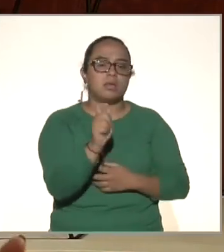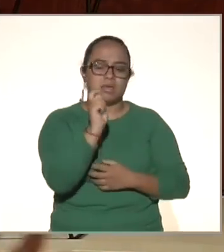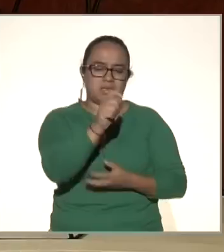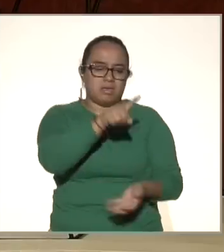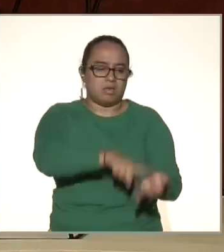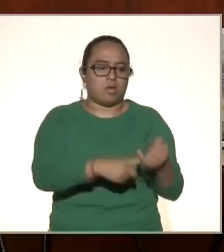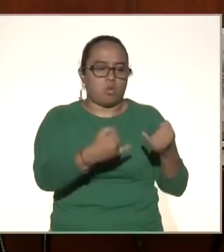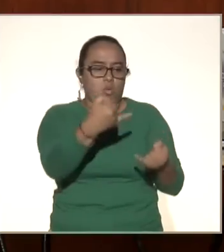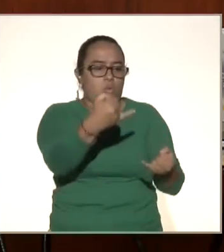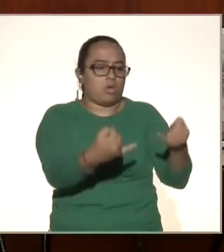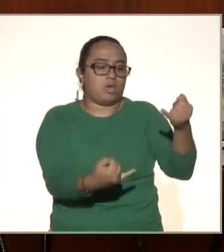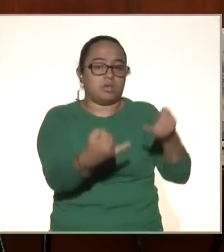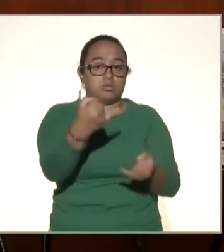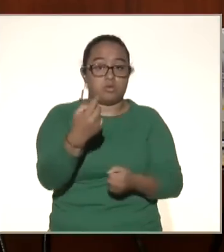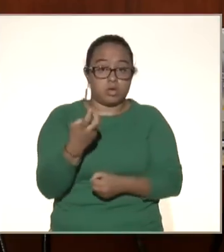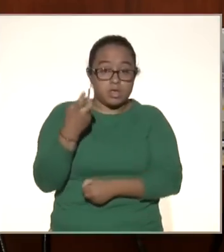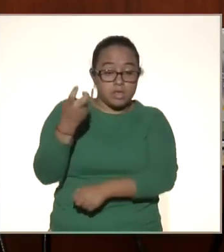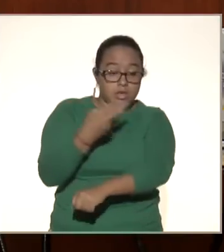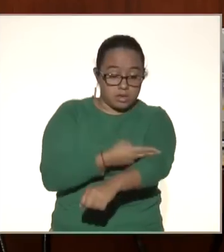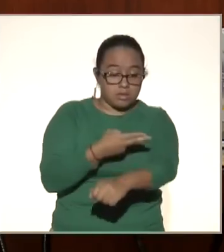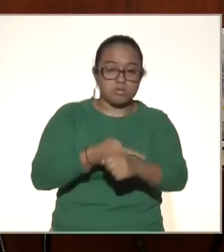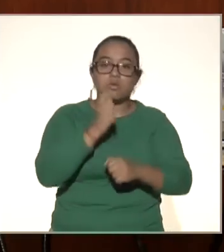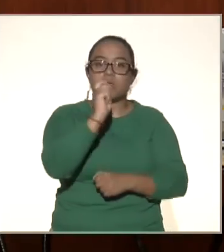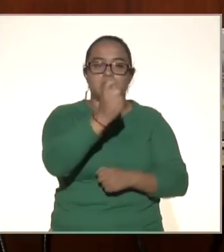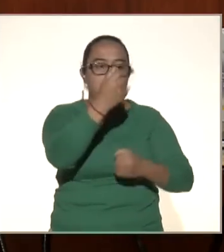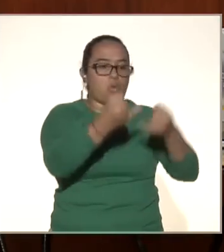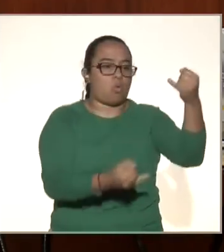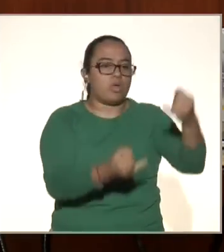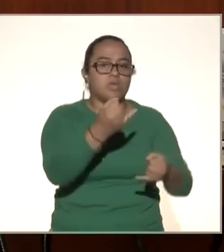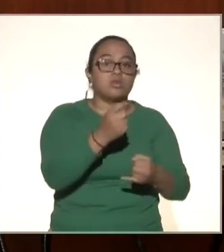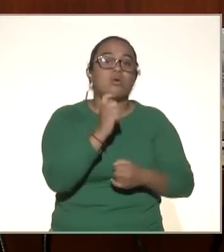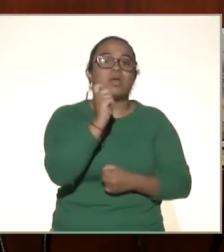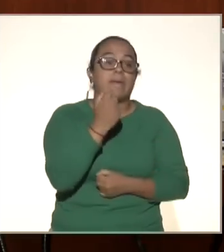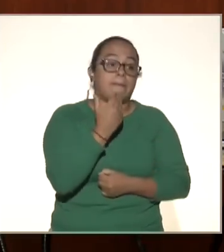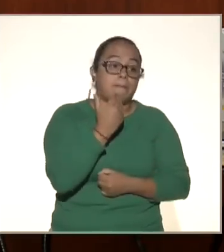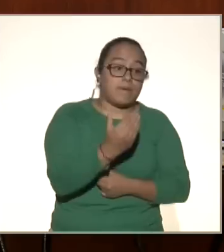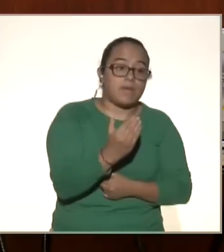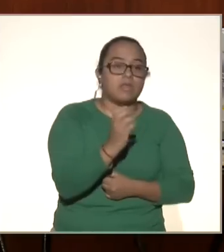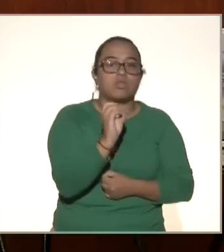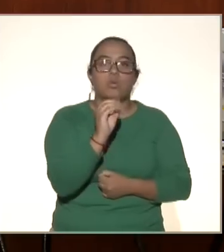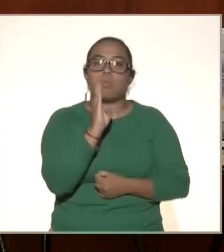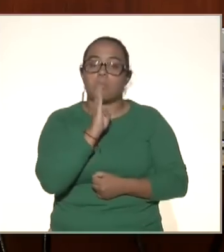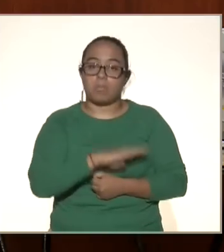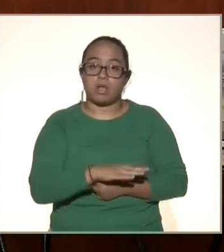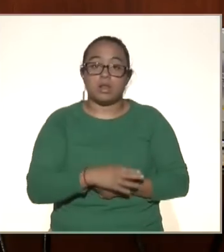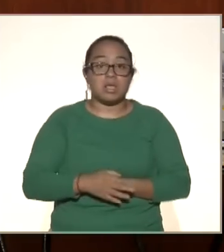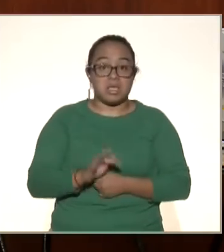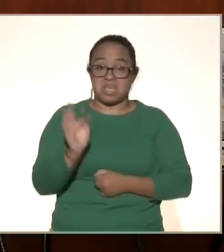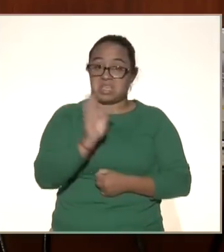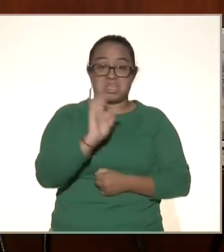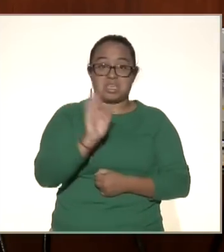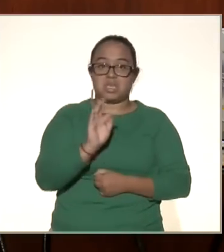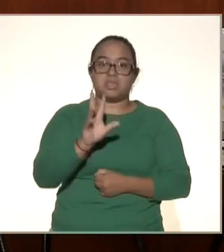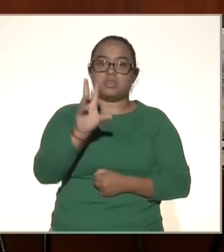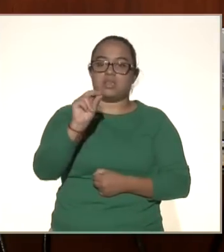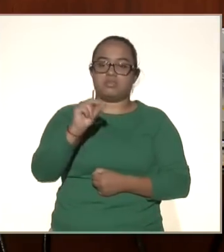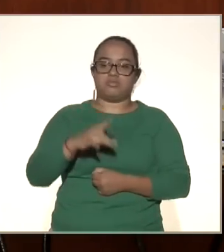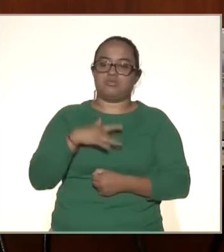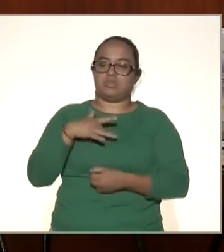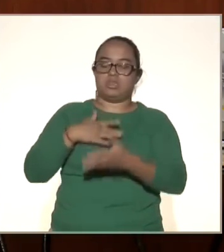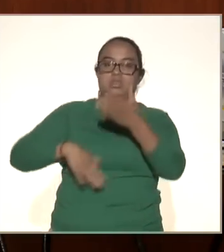juicios. Y esta honestidad es un juicio de lo que está bien y de lo que está mal. Si no, no nos sentiríamos